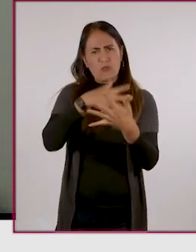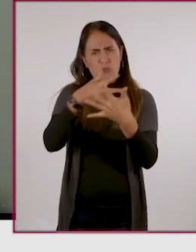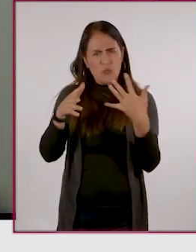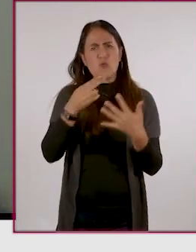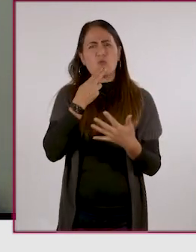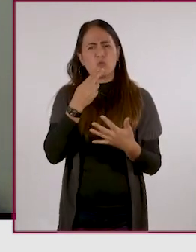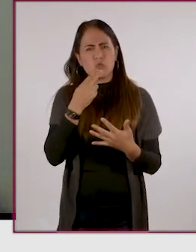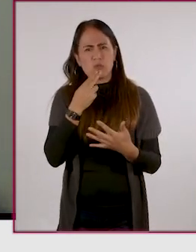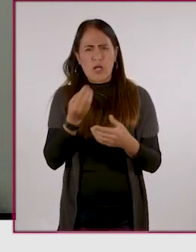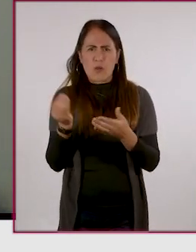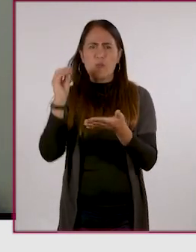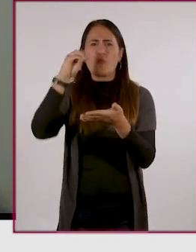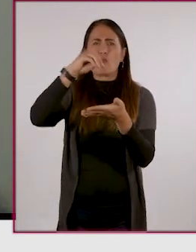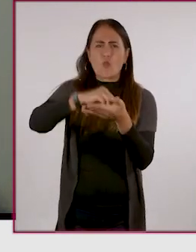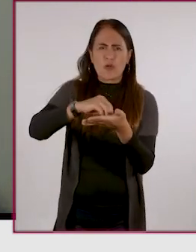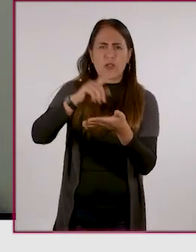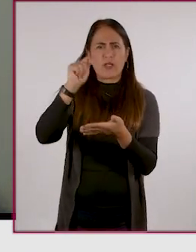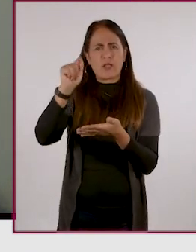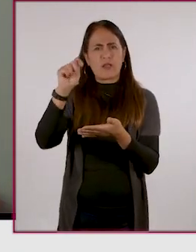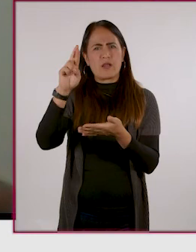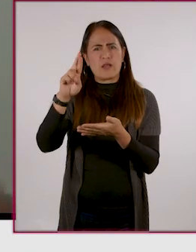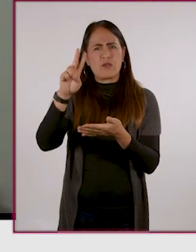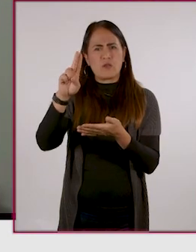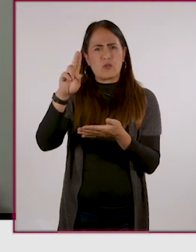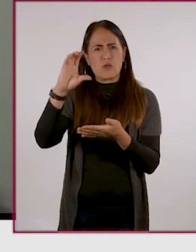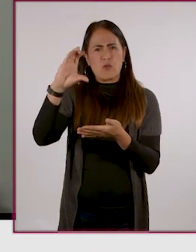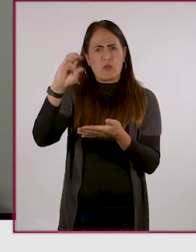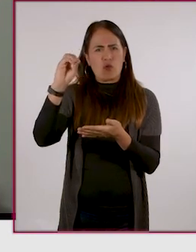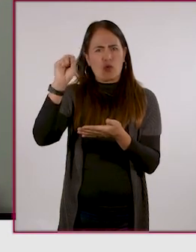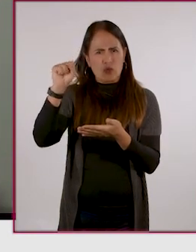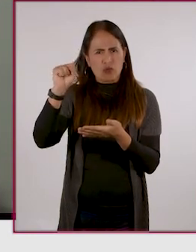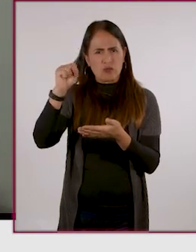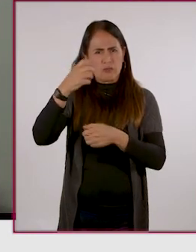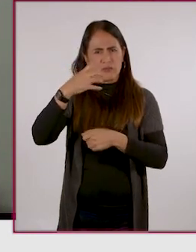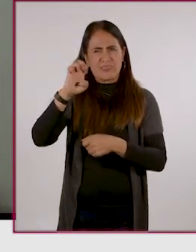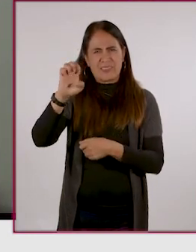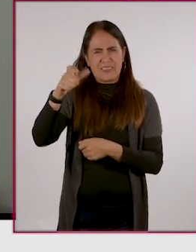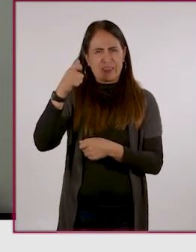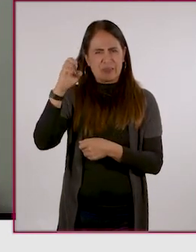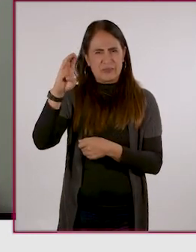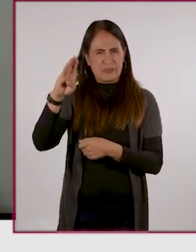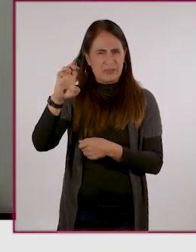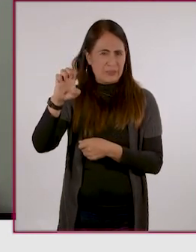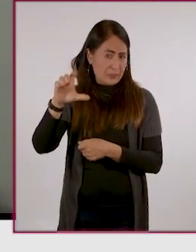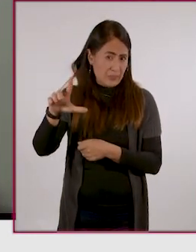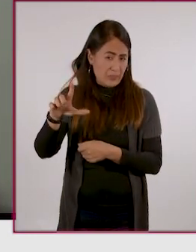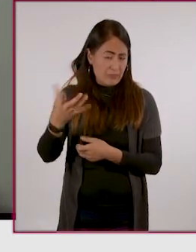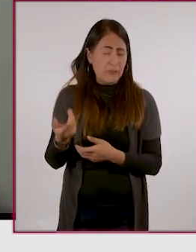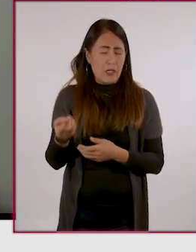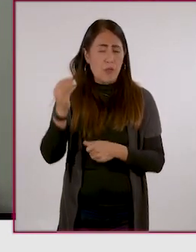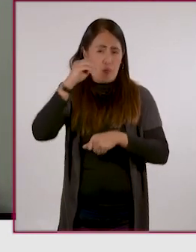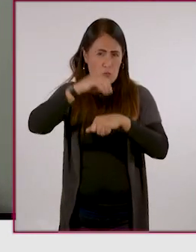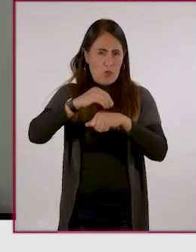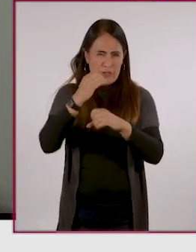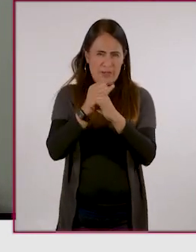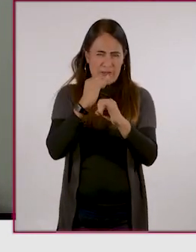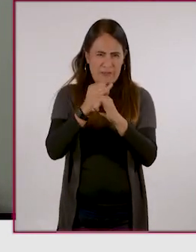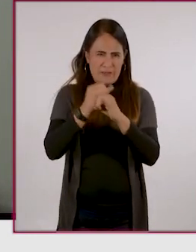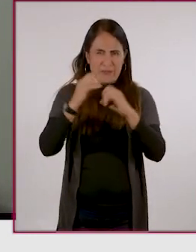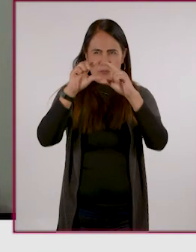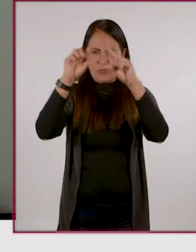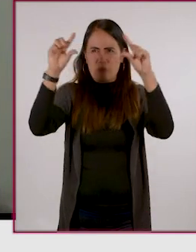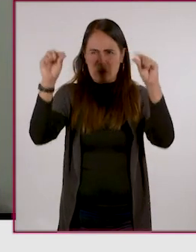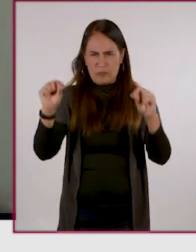cálculo. Si se pone en internet truco de Excel o OpenOffice, hay una infinidad